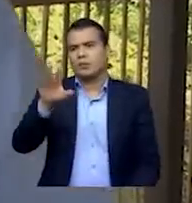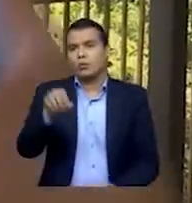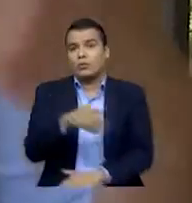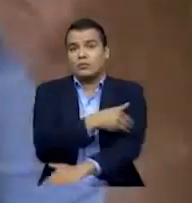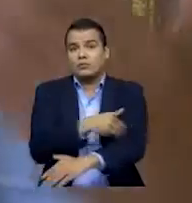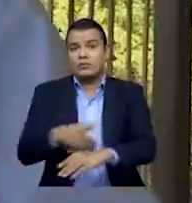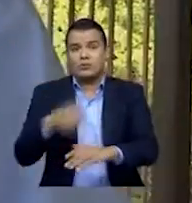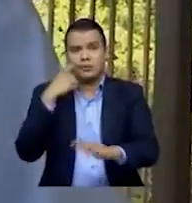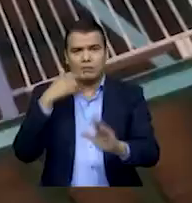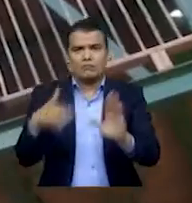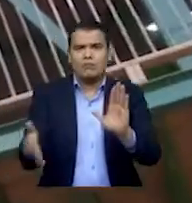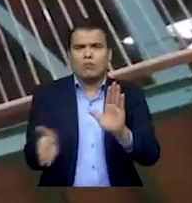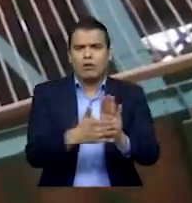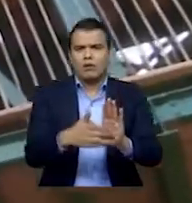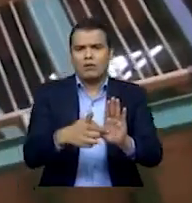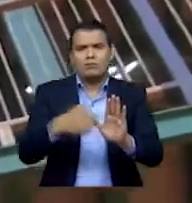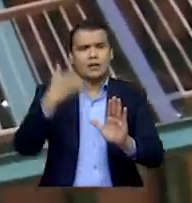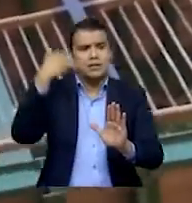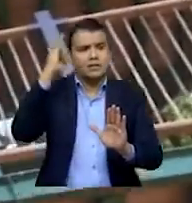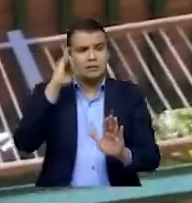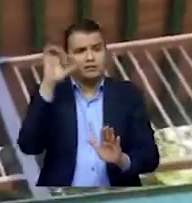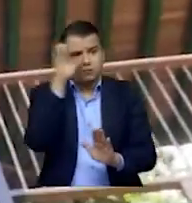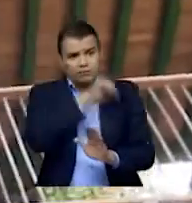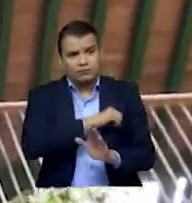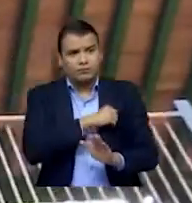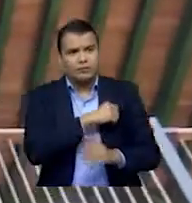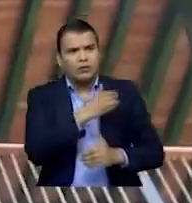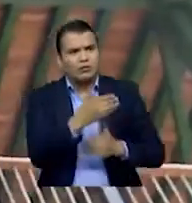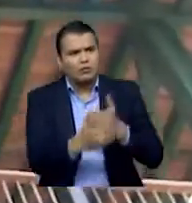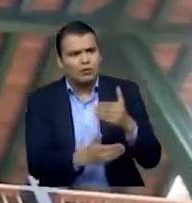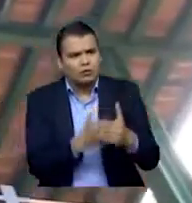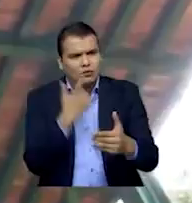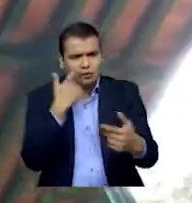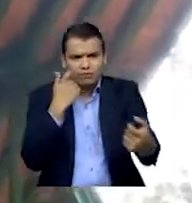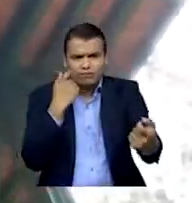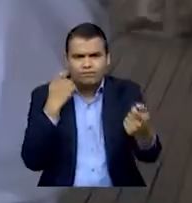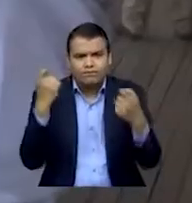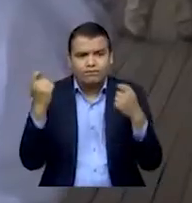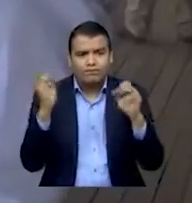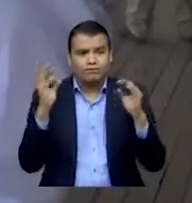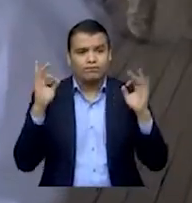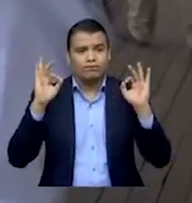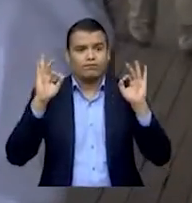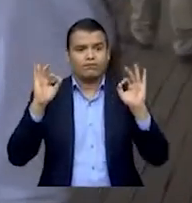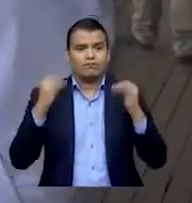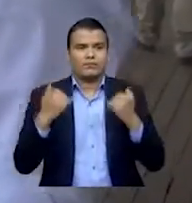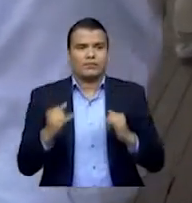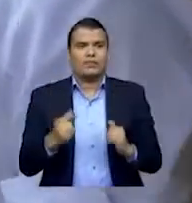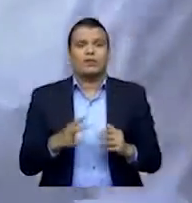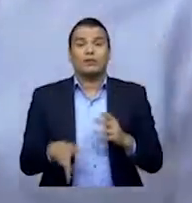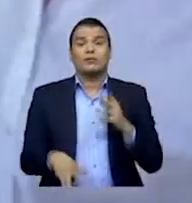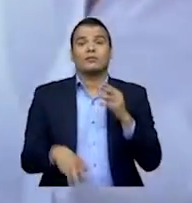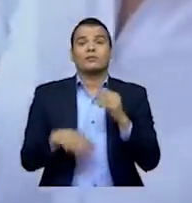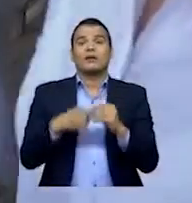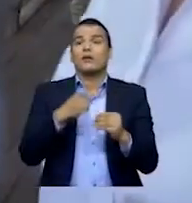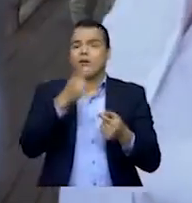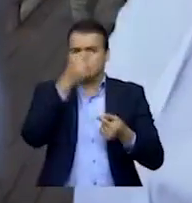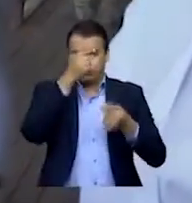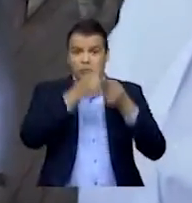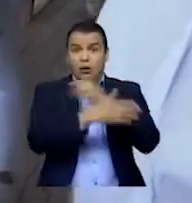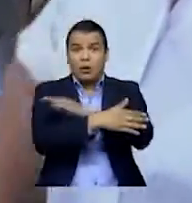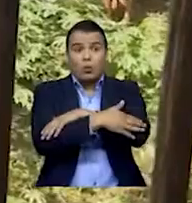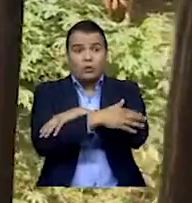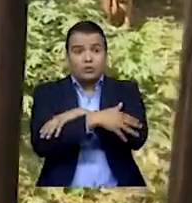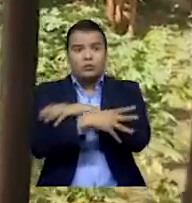gastados vemos que efectivamente 61 eficientes de recursos y como premia eso estamos aportando le estaba en 50 millones más